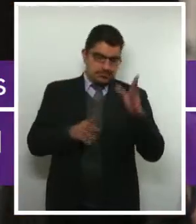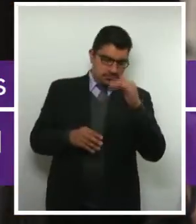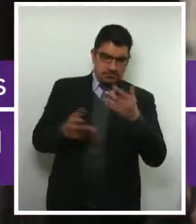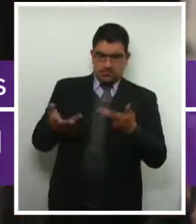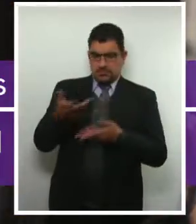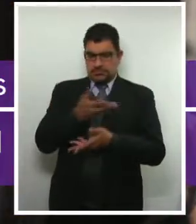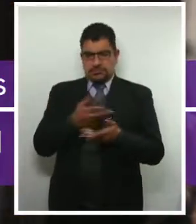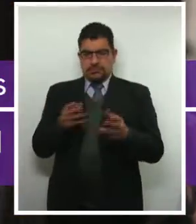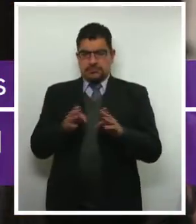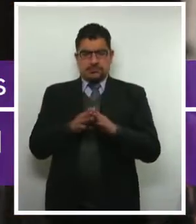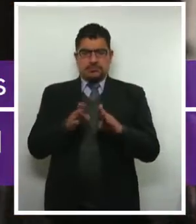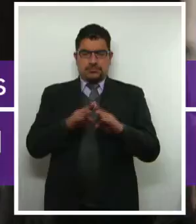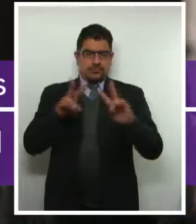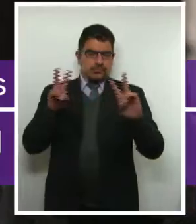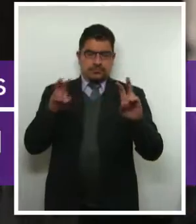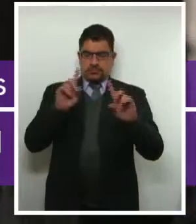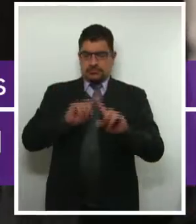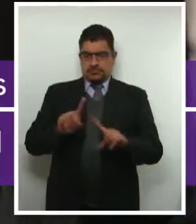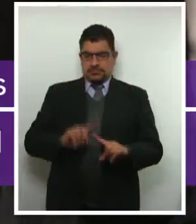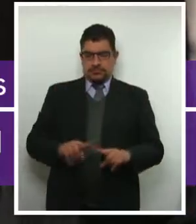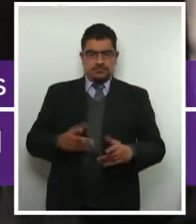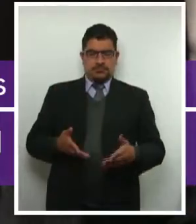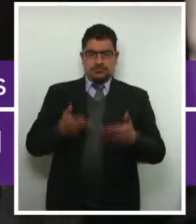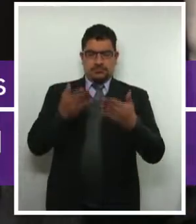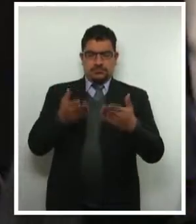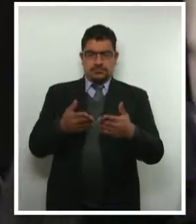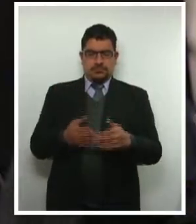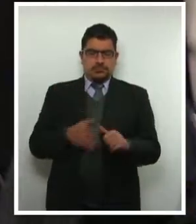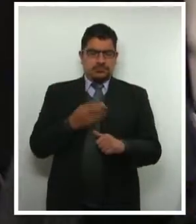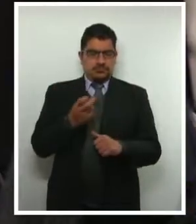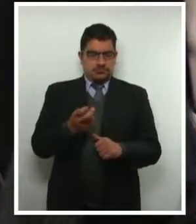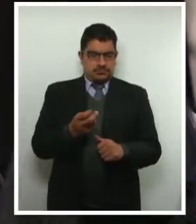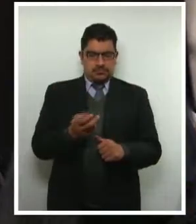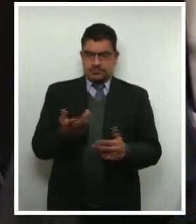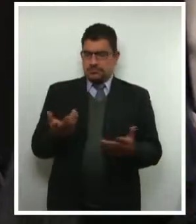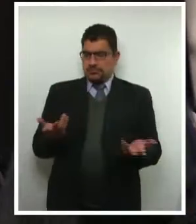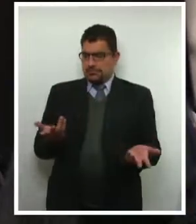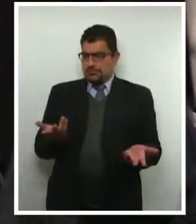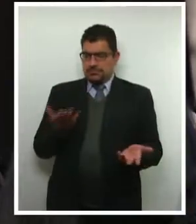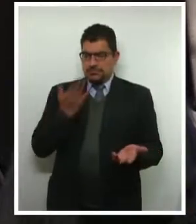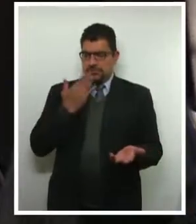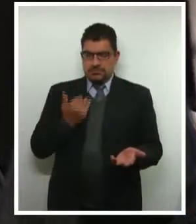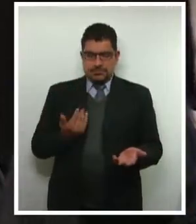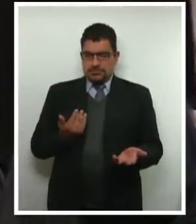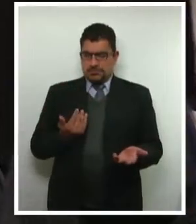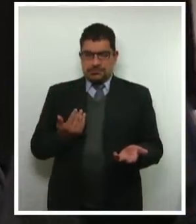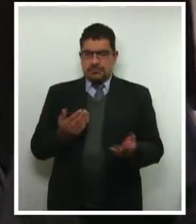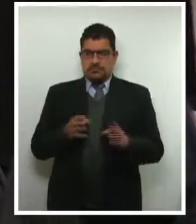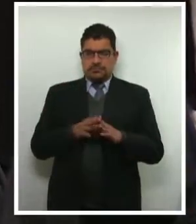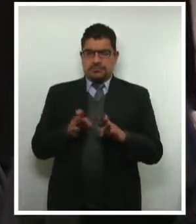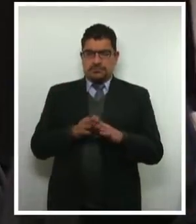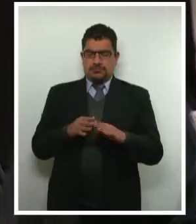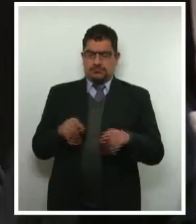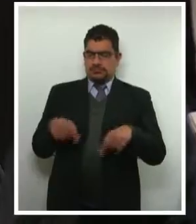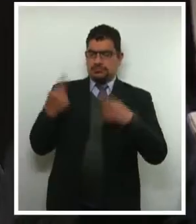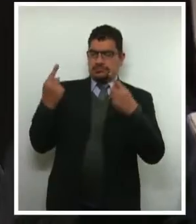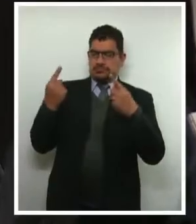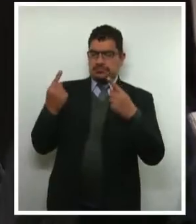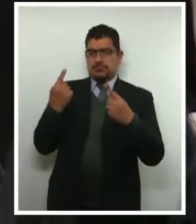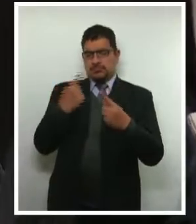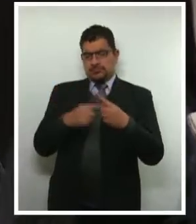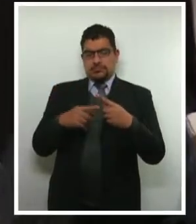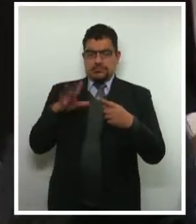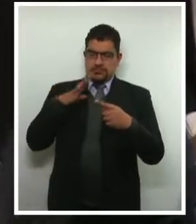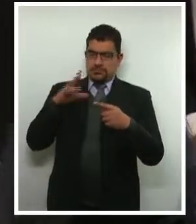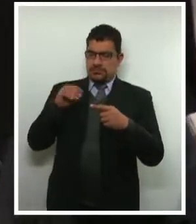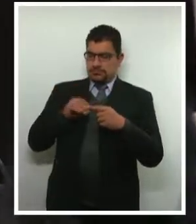en sus términos y demás. Entonces aquí no hay más que una disyuntiva. Han